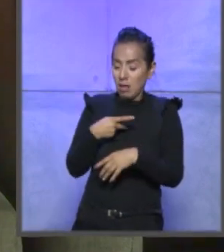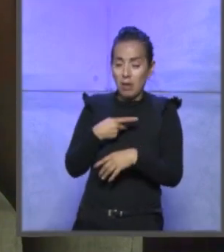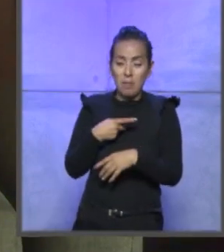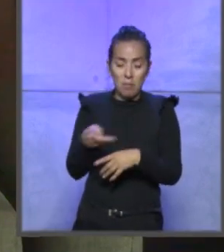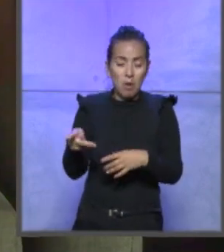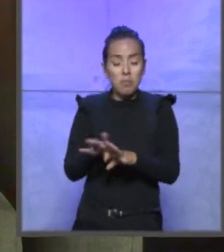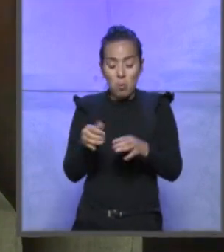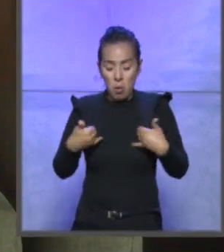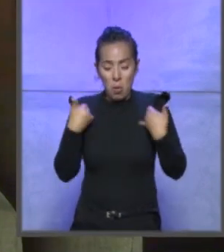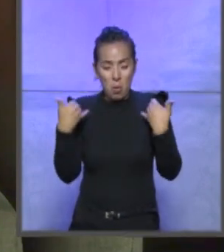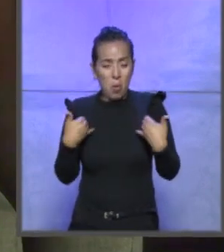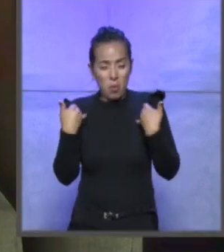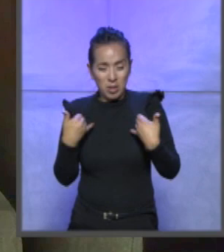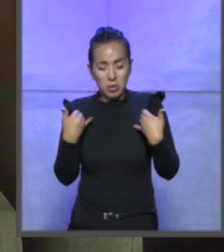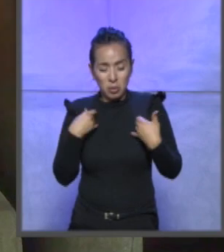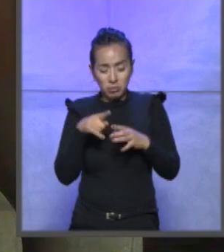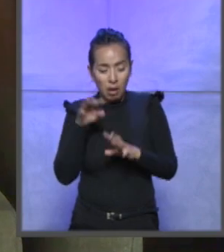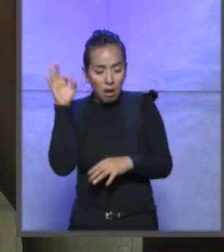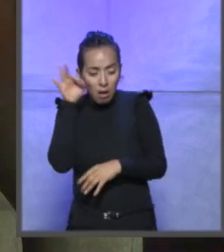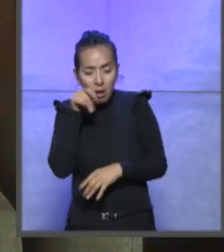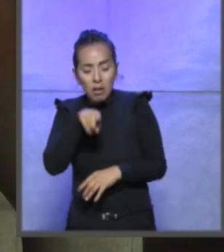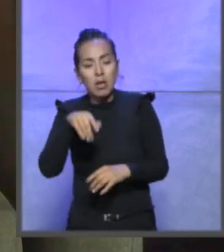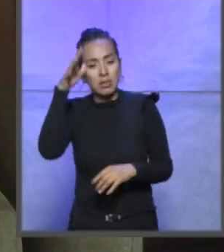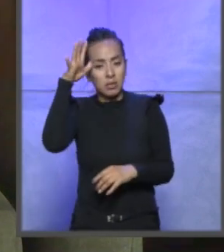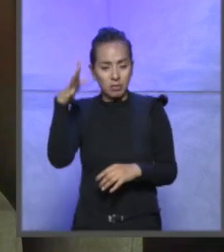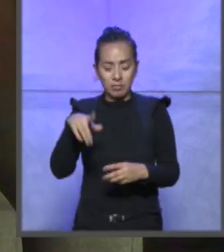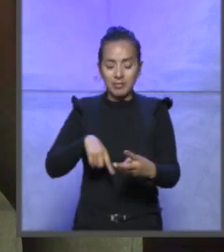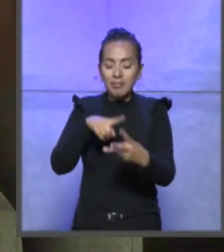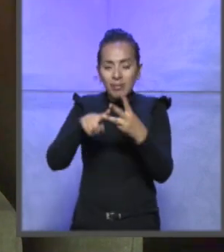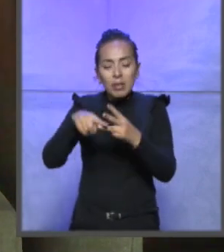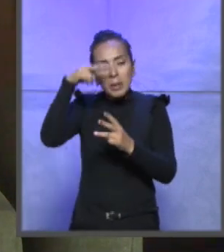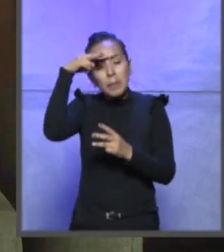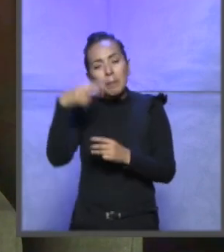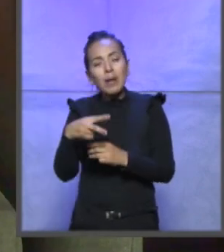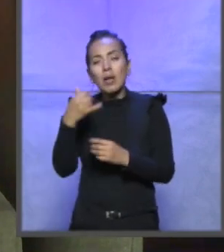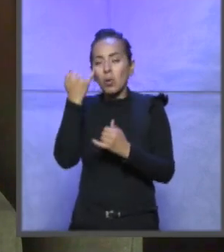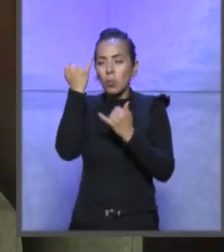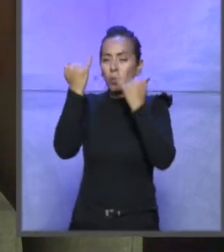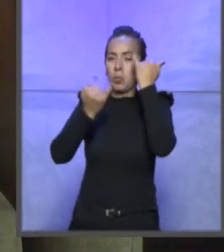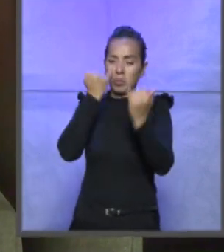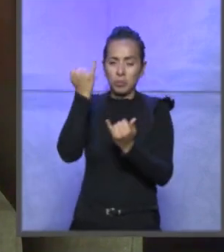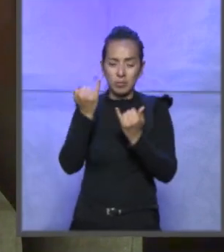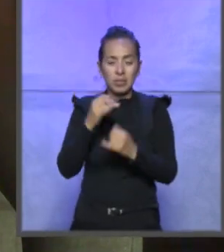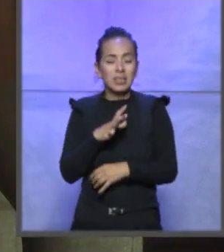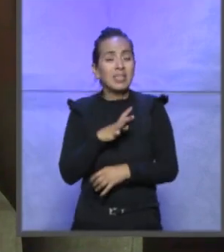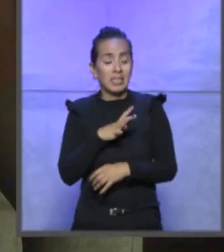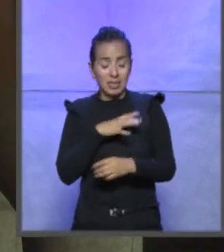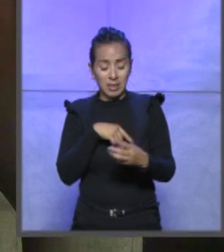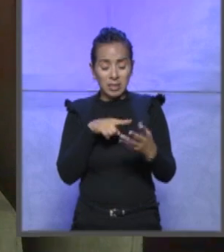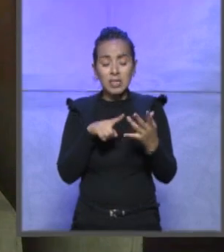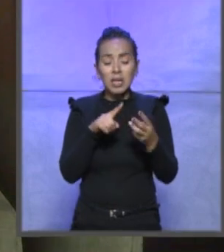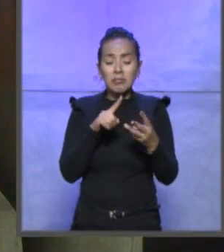por influencia de los adultos. Finalmente voy a caer en el México ideológico. El México ideológico se va a